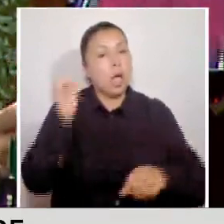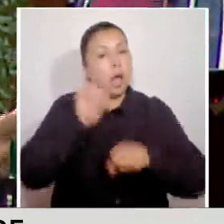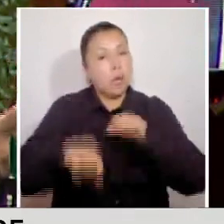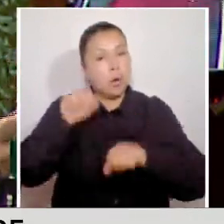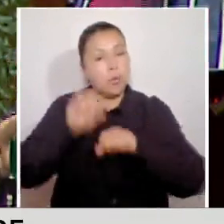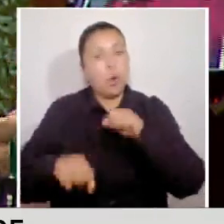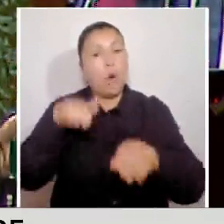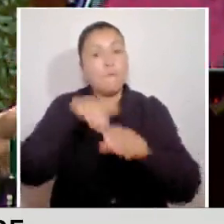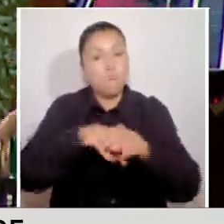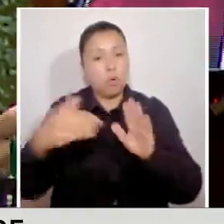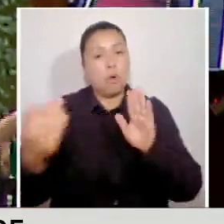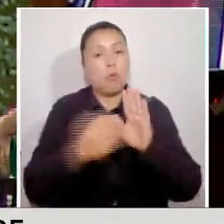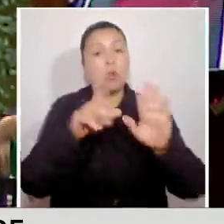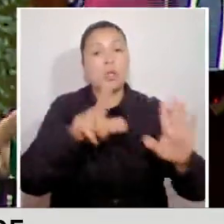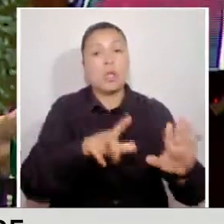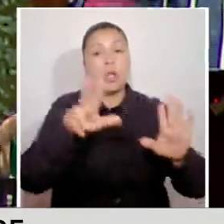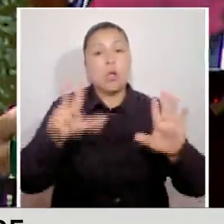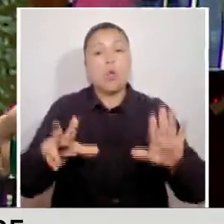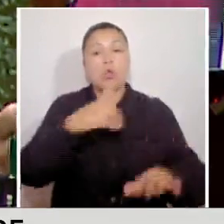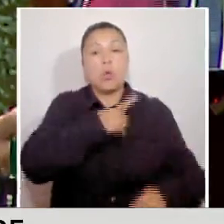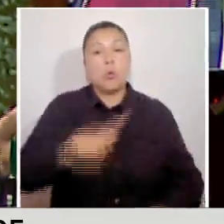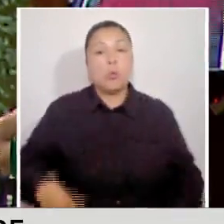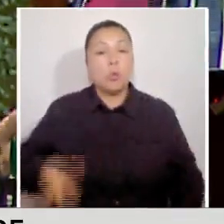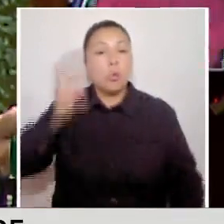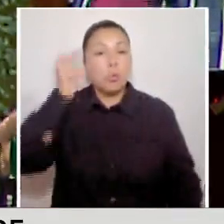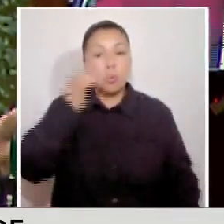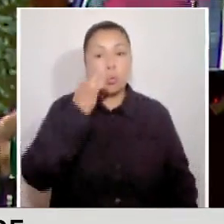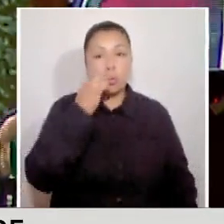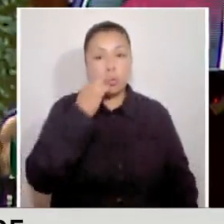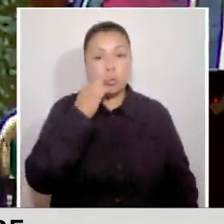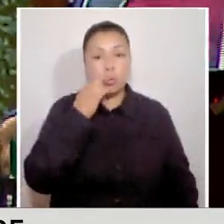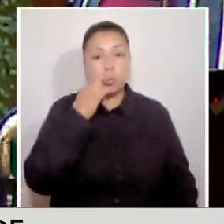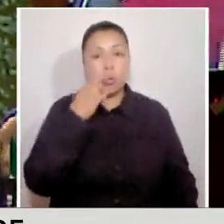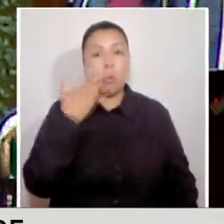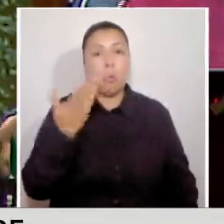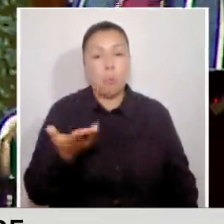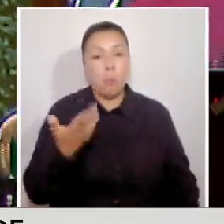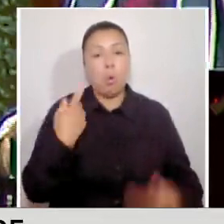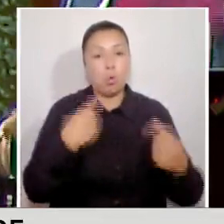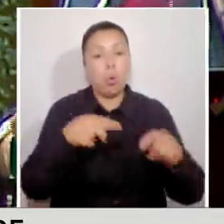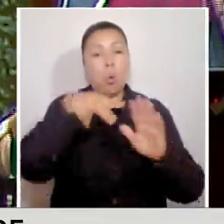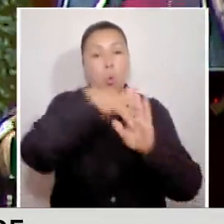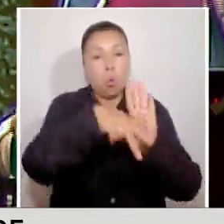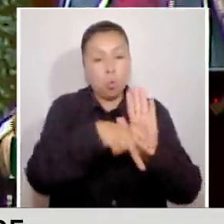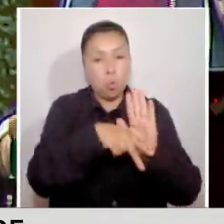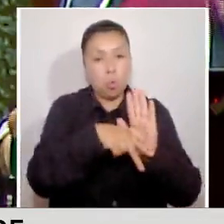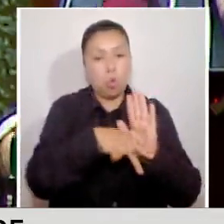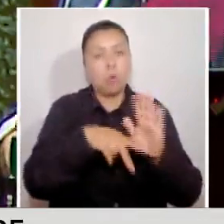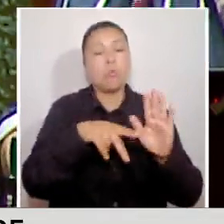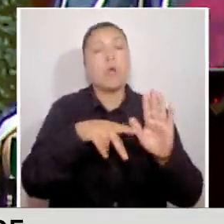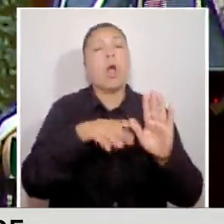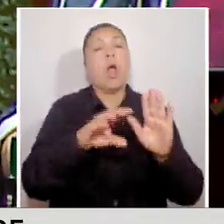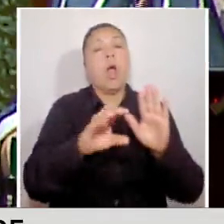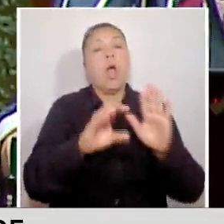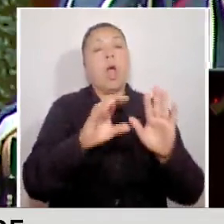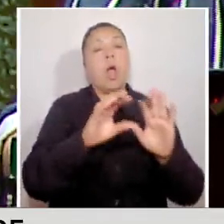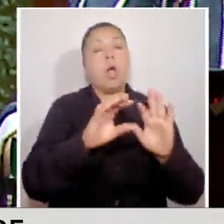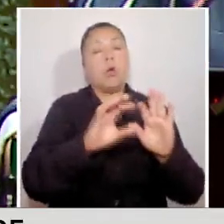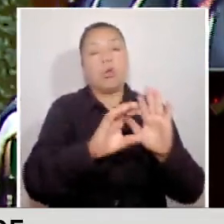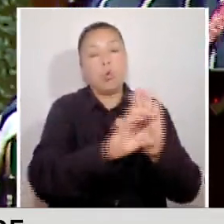favorable de 78 diputadas y diputados por tratarse de una norma de Rango orgánico constitucional